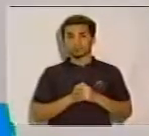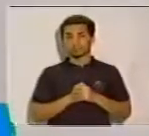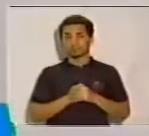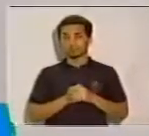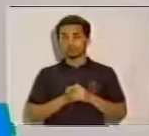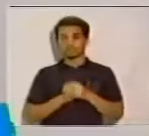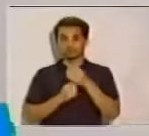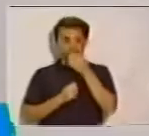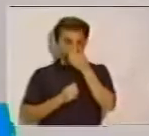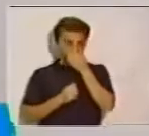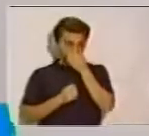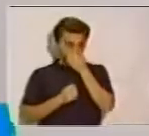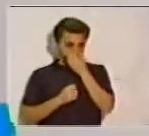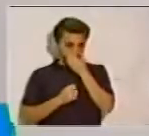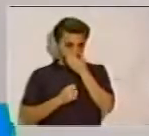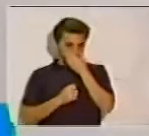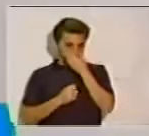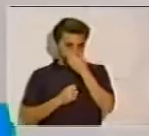¿Estamos bien?